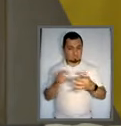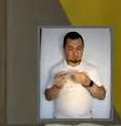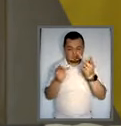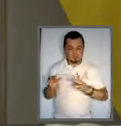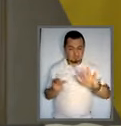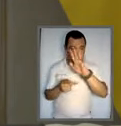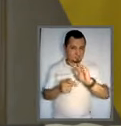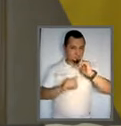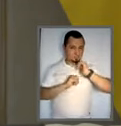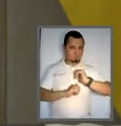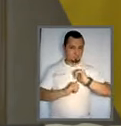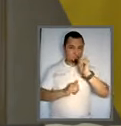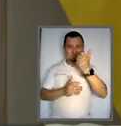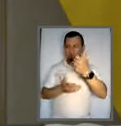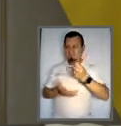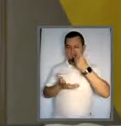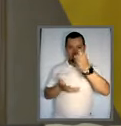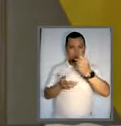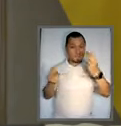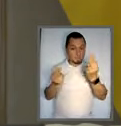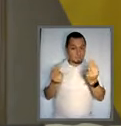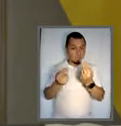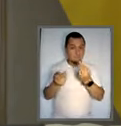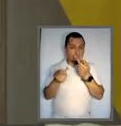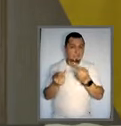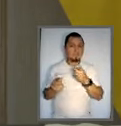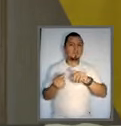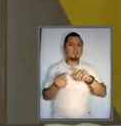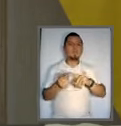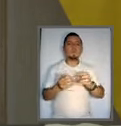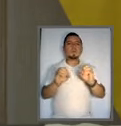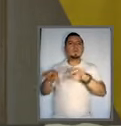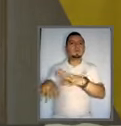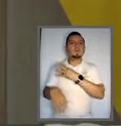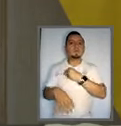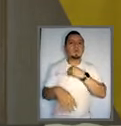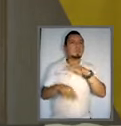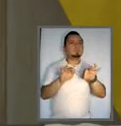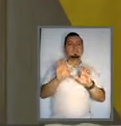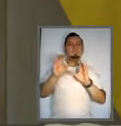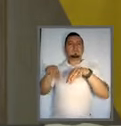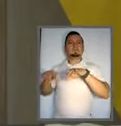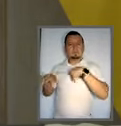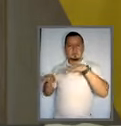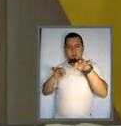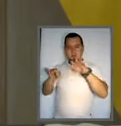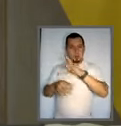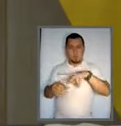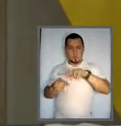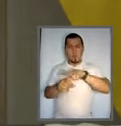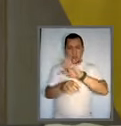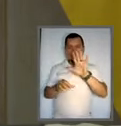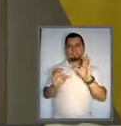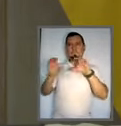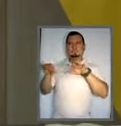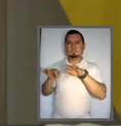reapertura gradual de la economía con la necesidad que se va a generar de dónde dejar a tu hijo. Entonces, eso lo estamos trabajando más bien en la mesa económica y será parte de